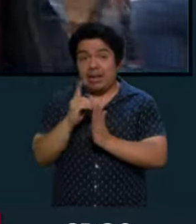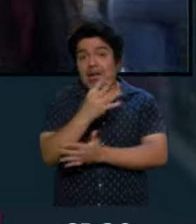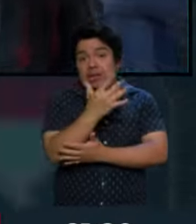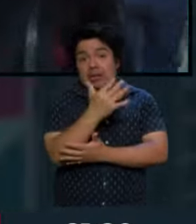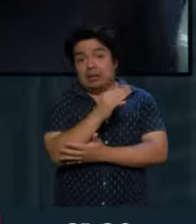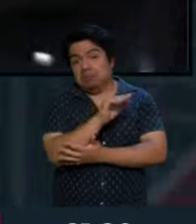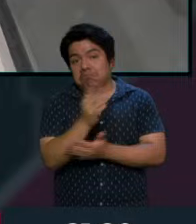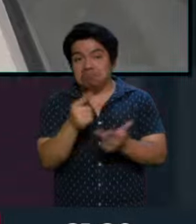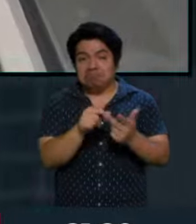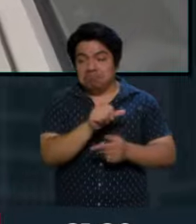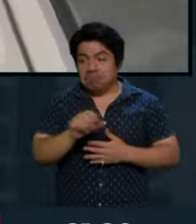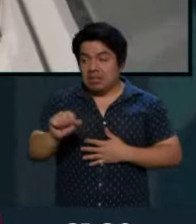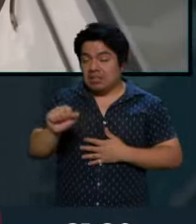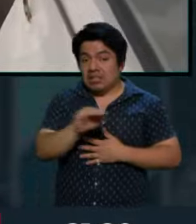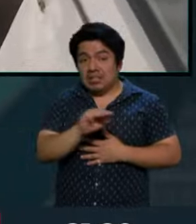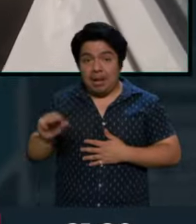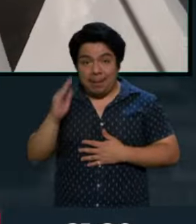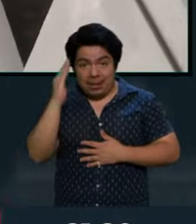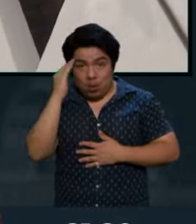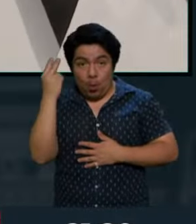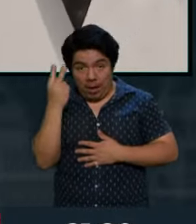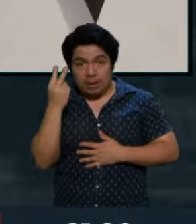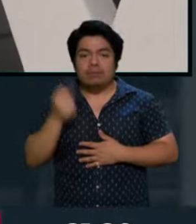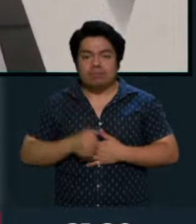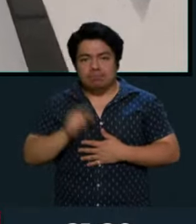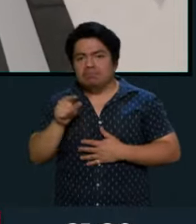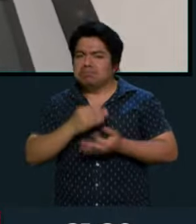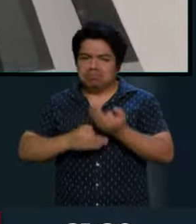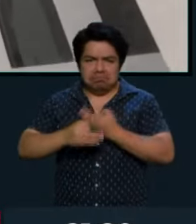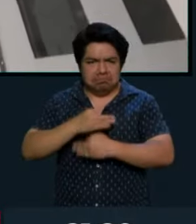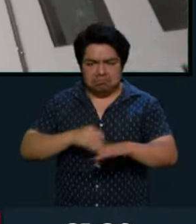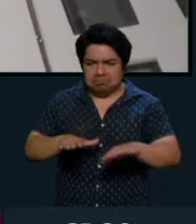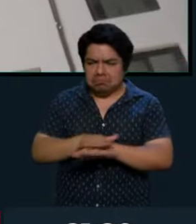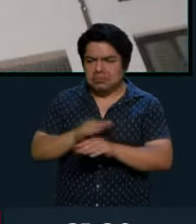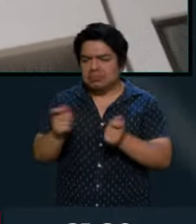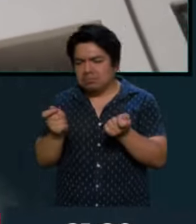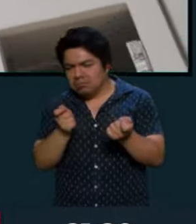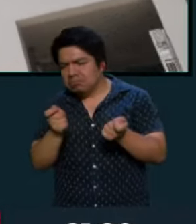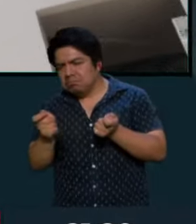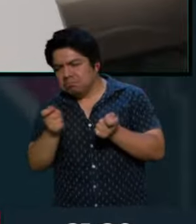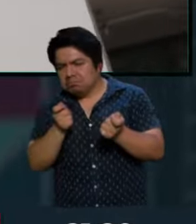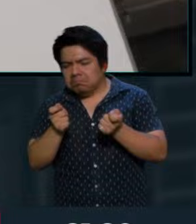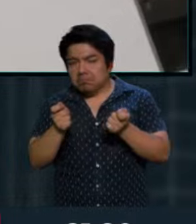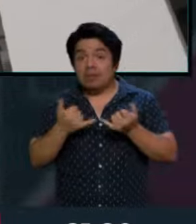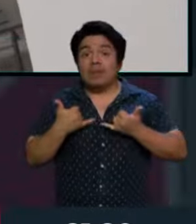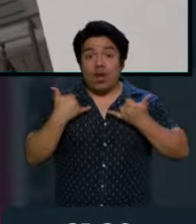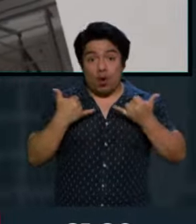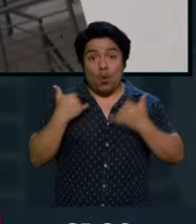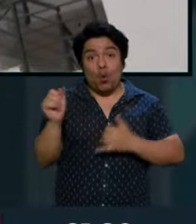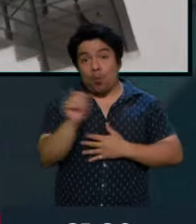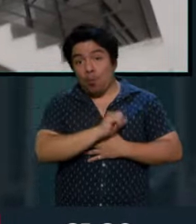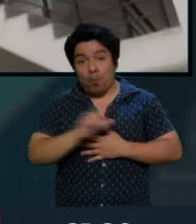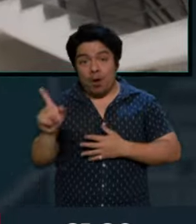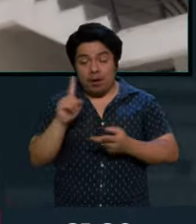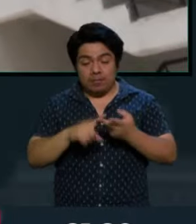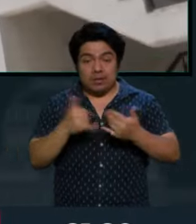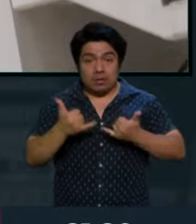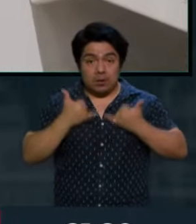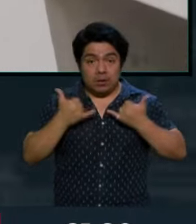a los 60 metros cuadrados. Estamos en todo ese proceso de definiciones, jóvenes profesionistas, jóvenes estudiantes,